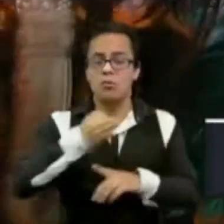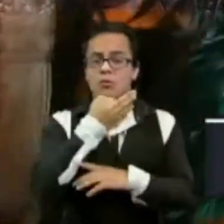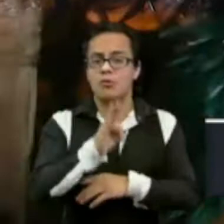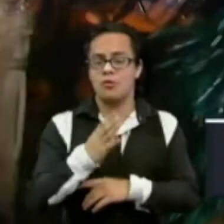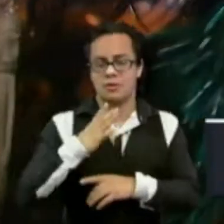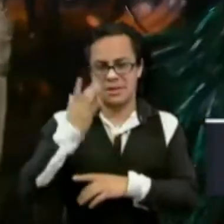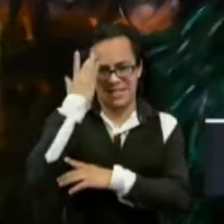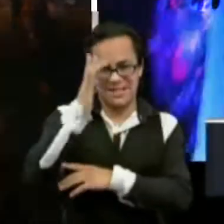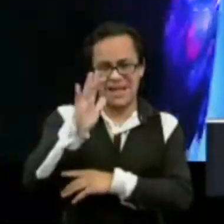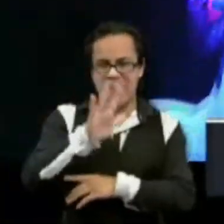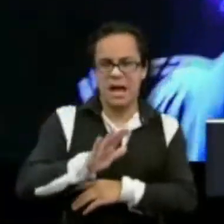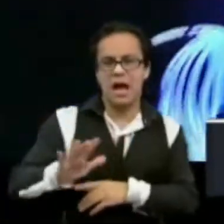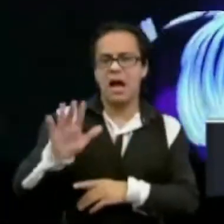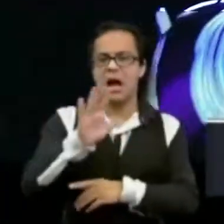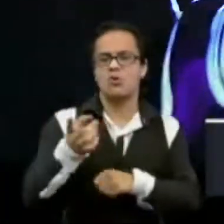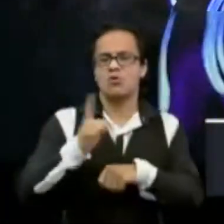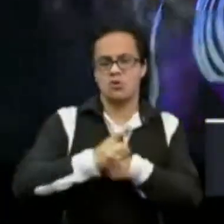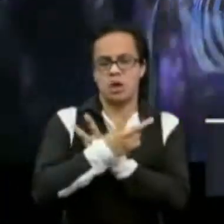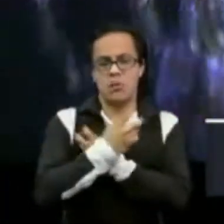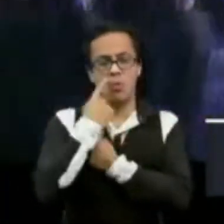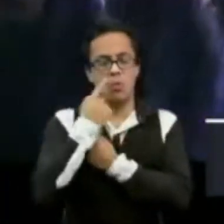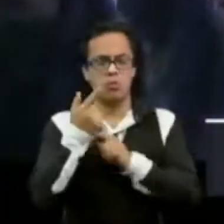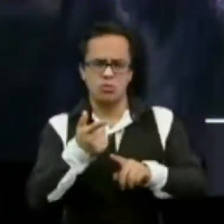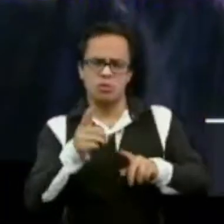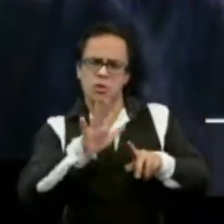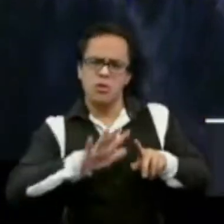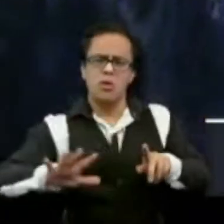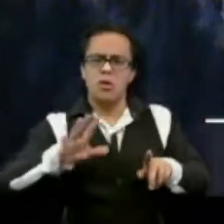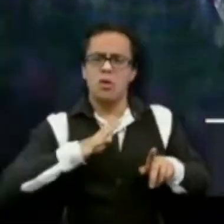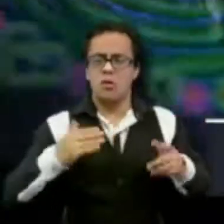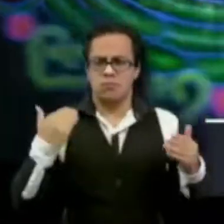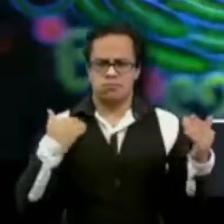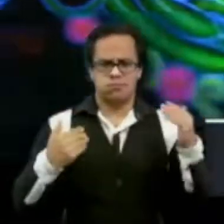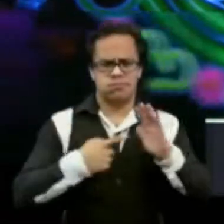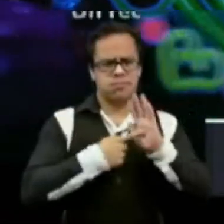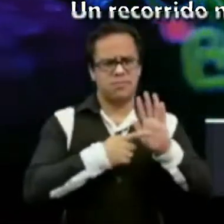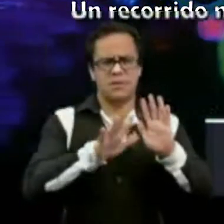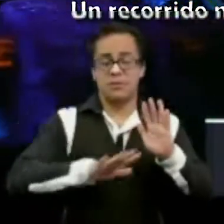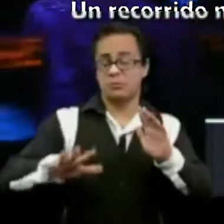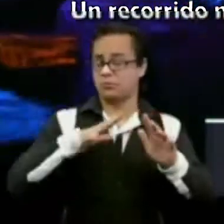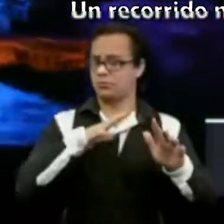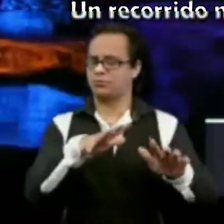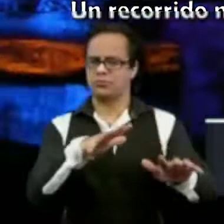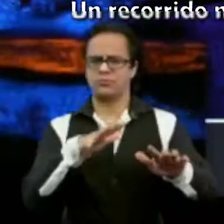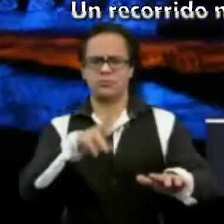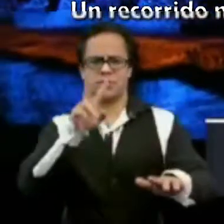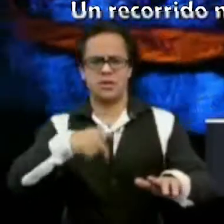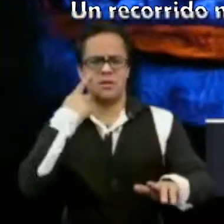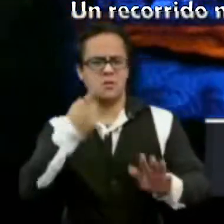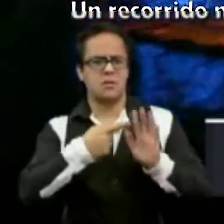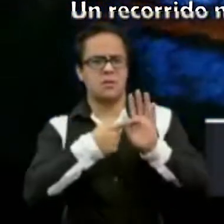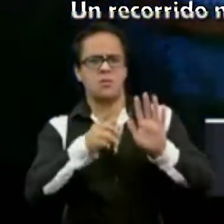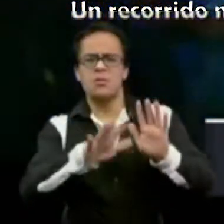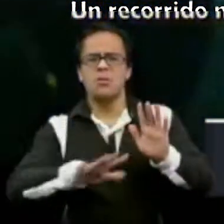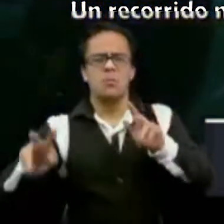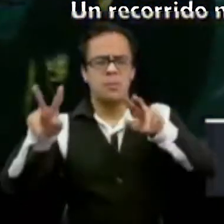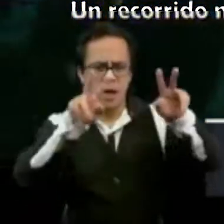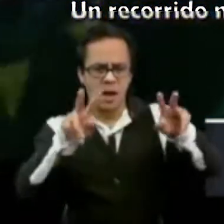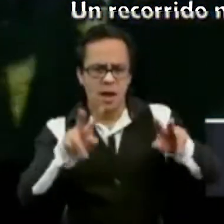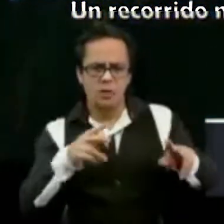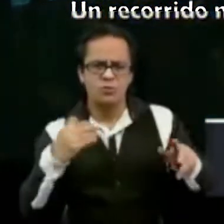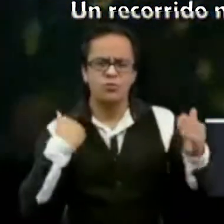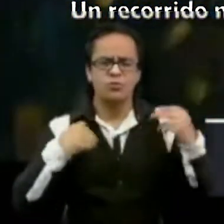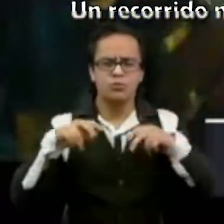nuestros santos difuntos, deseo presentarles un espectáculo enorme, grandioso, un espectáculo multimedia donde podremos recorrer